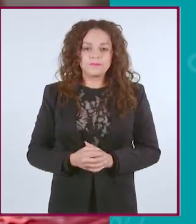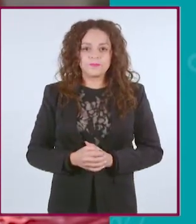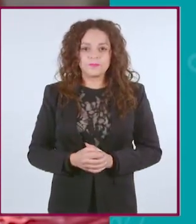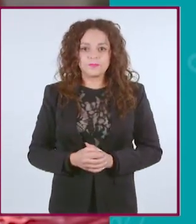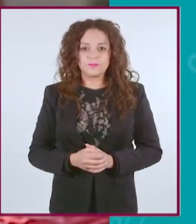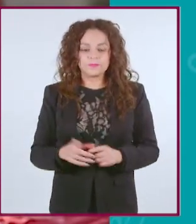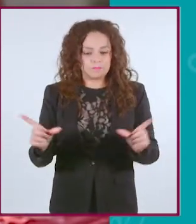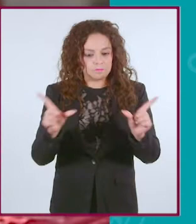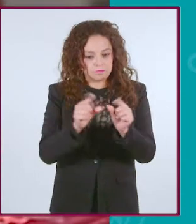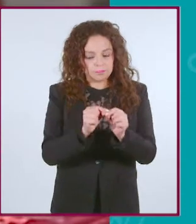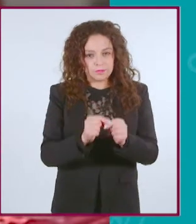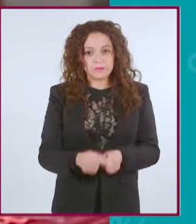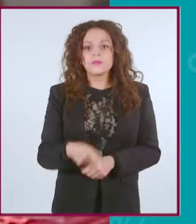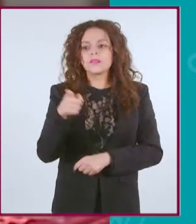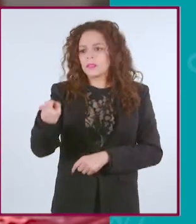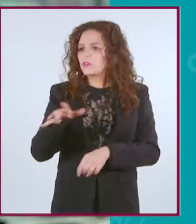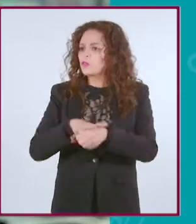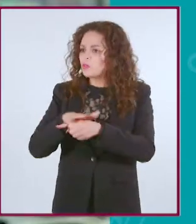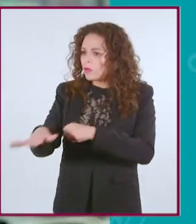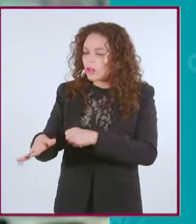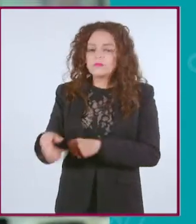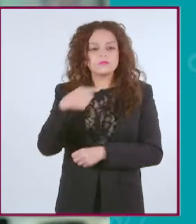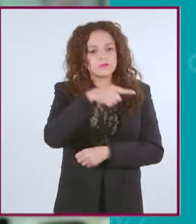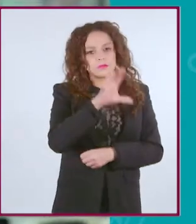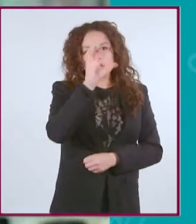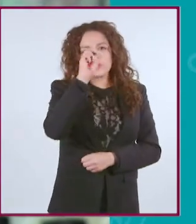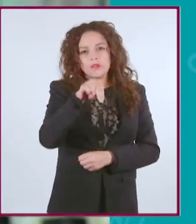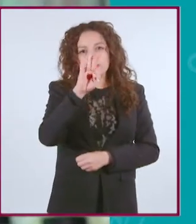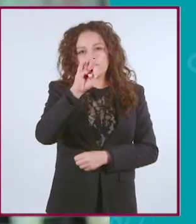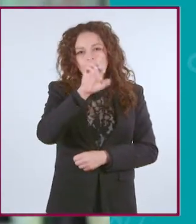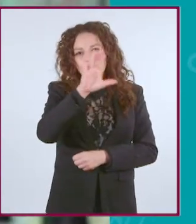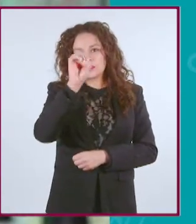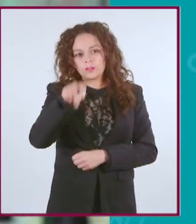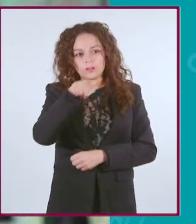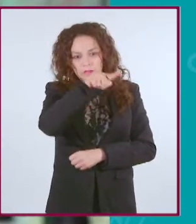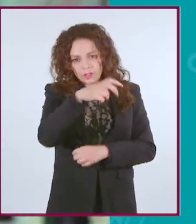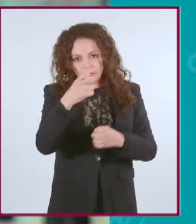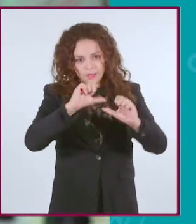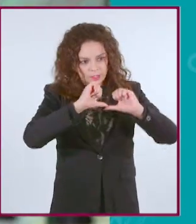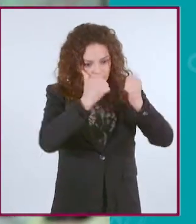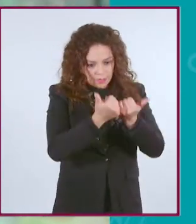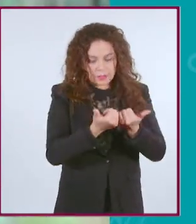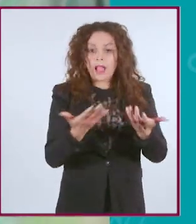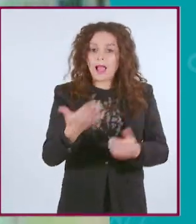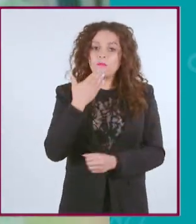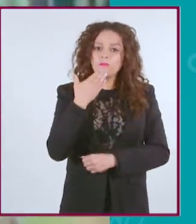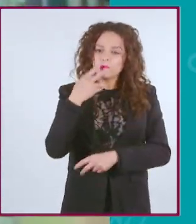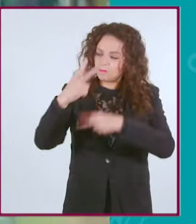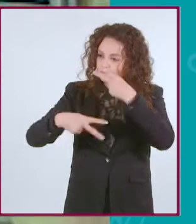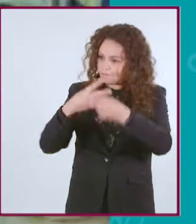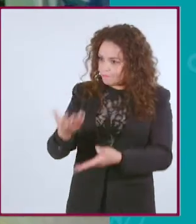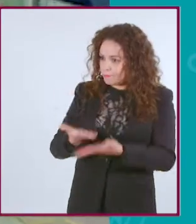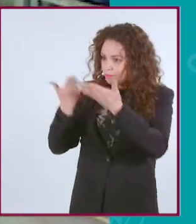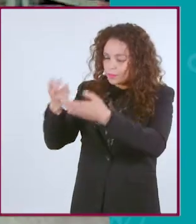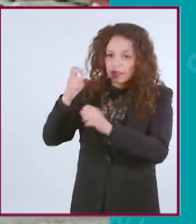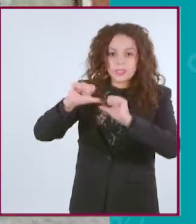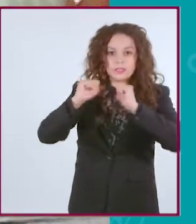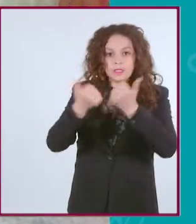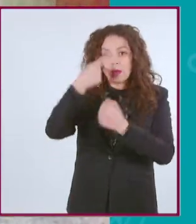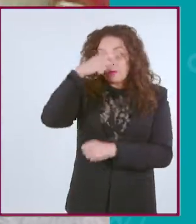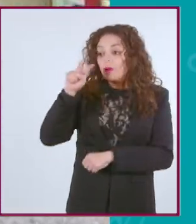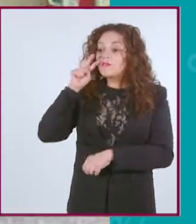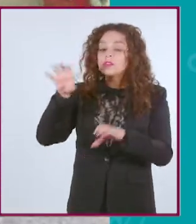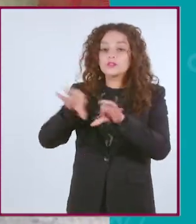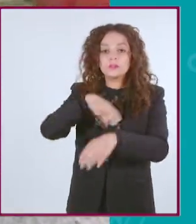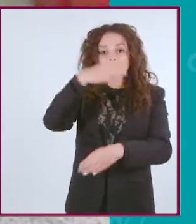sería que el departamento de confección? Bueno, pues entonces acompáñenos al departamento de confección para ver cómo concluye y cómo